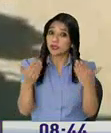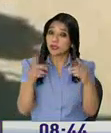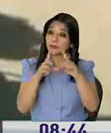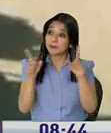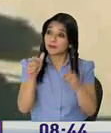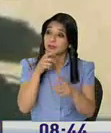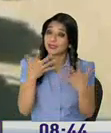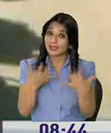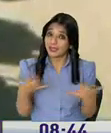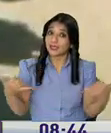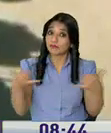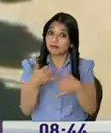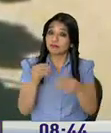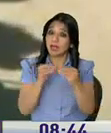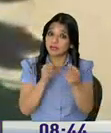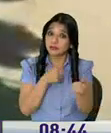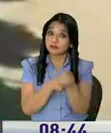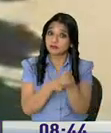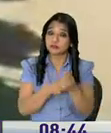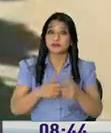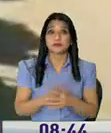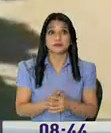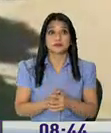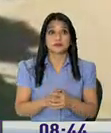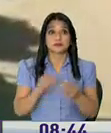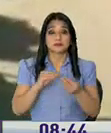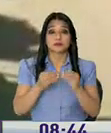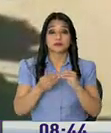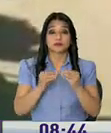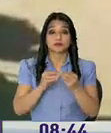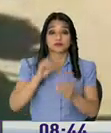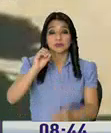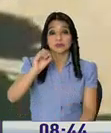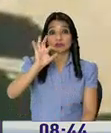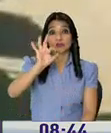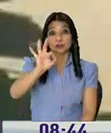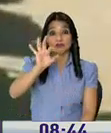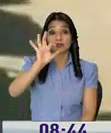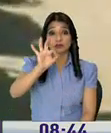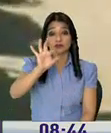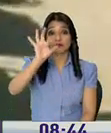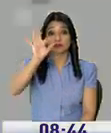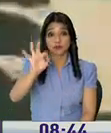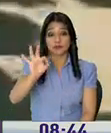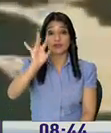quieren sumarse más a la iniciativa? Bueno, nuestros teléfonos es el